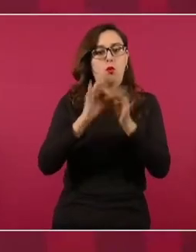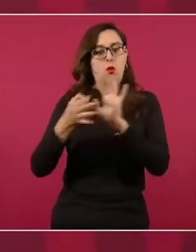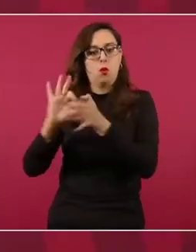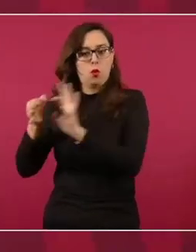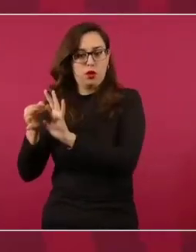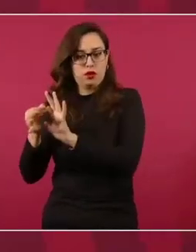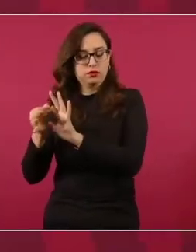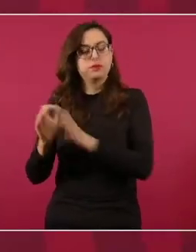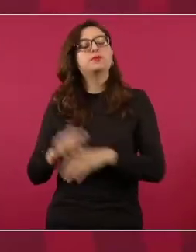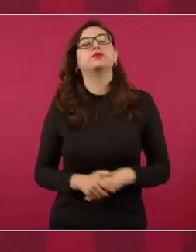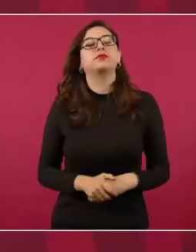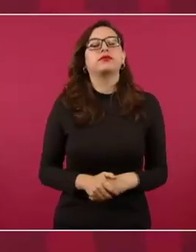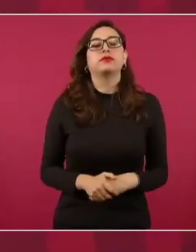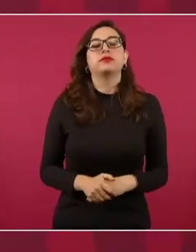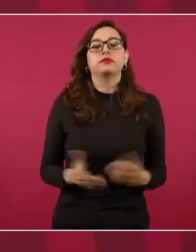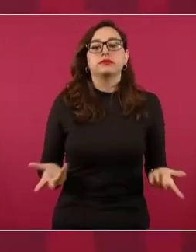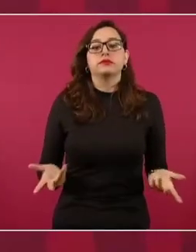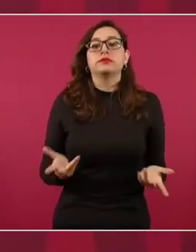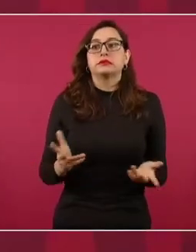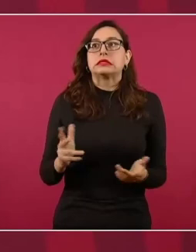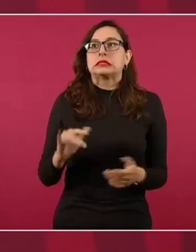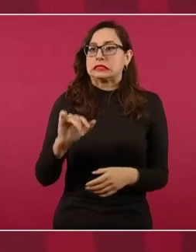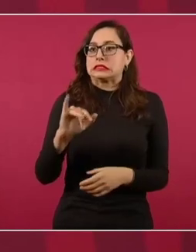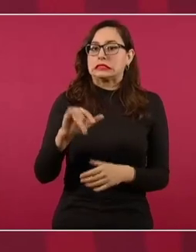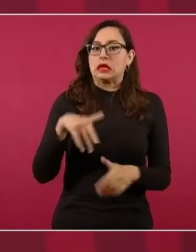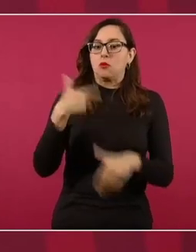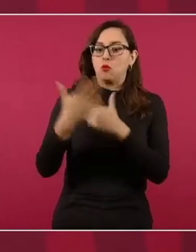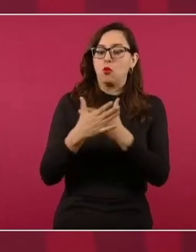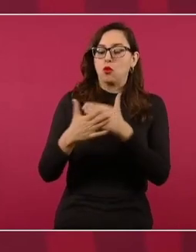discutiendo o se están empezando a presentar para 2036 o